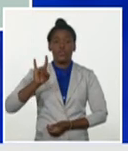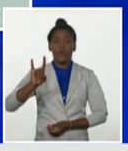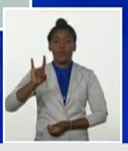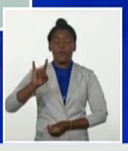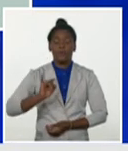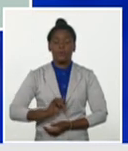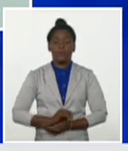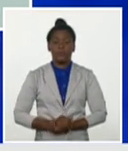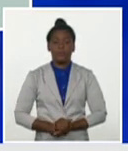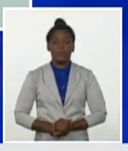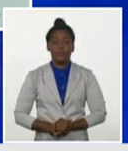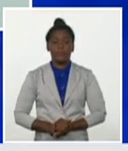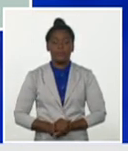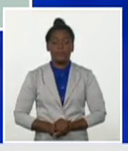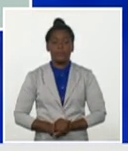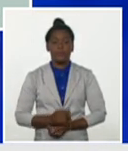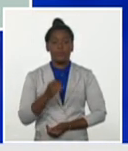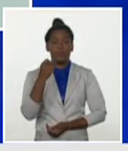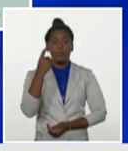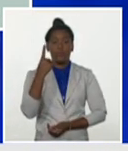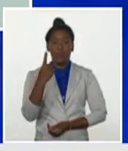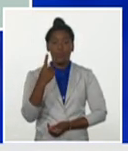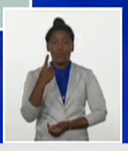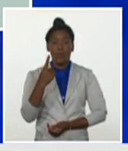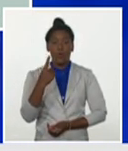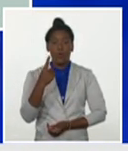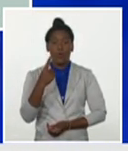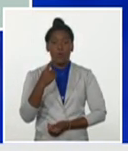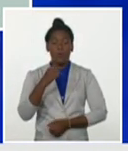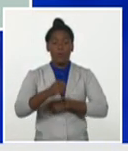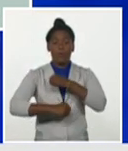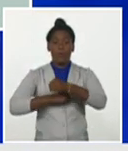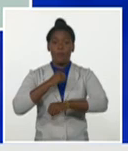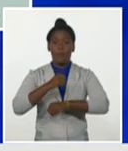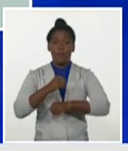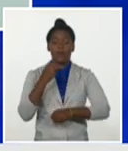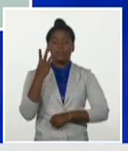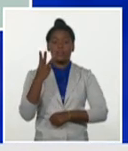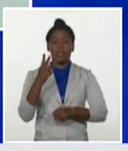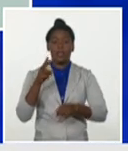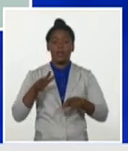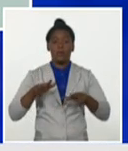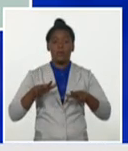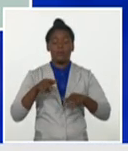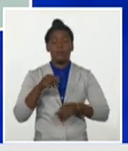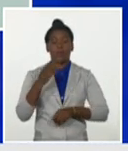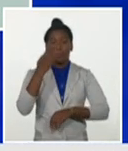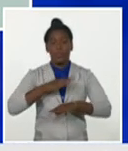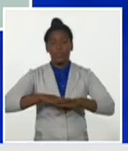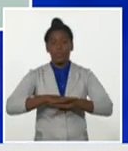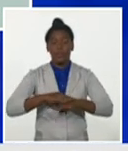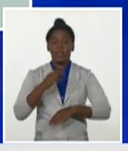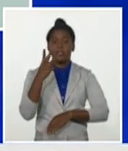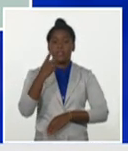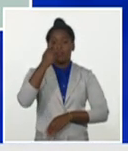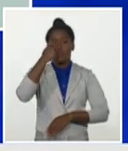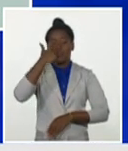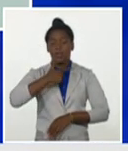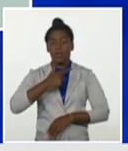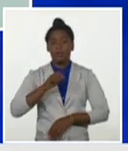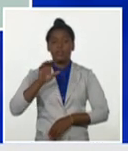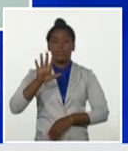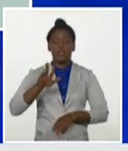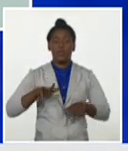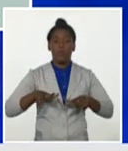importados, 1 de Baraguá, 3 de Morón, 3 de Ciego de Ávila y 5 de